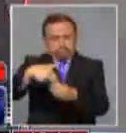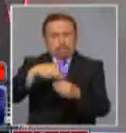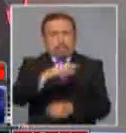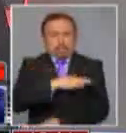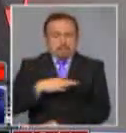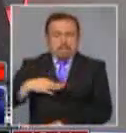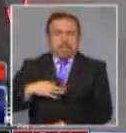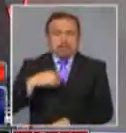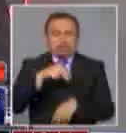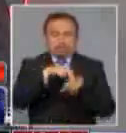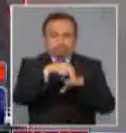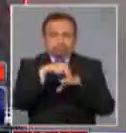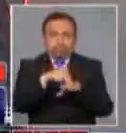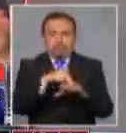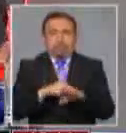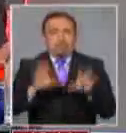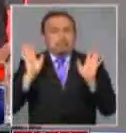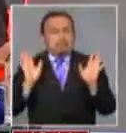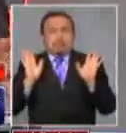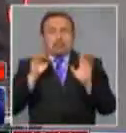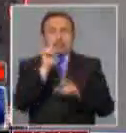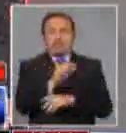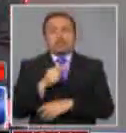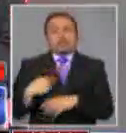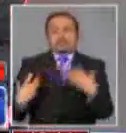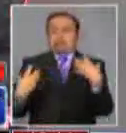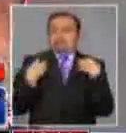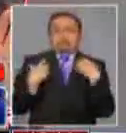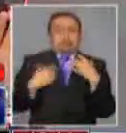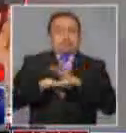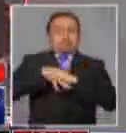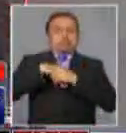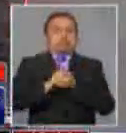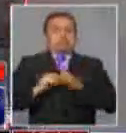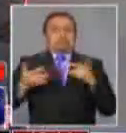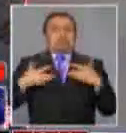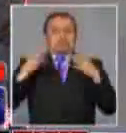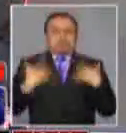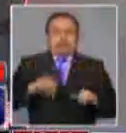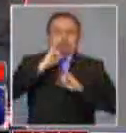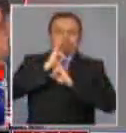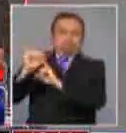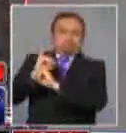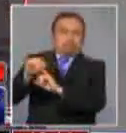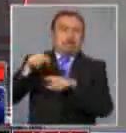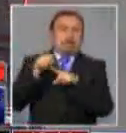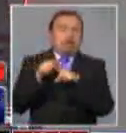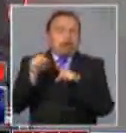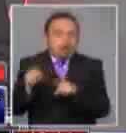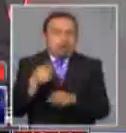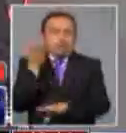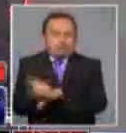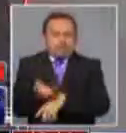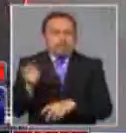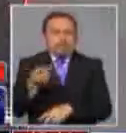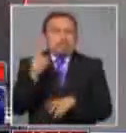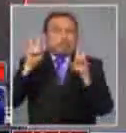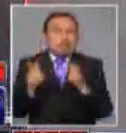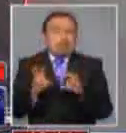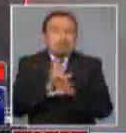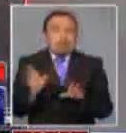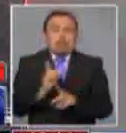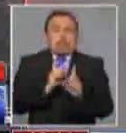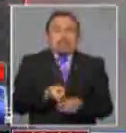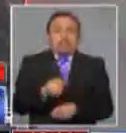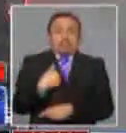y él nos ha señalado que eso no tiene que ver con su cartera que ha dado los mensajes Que que ha solicitado que esto se vea pero que no